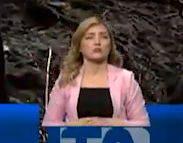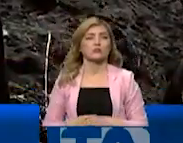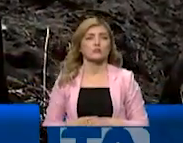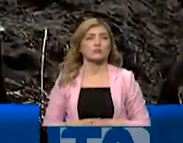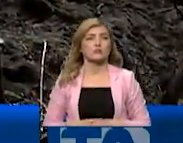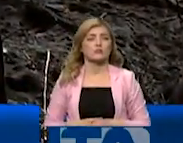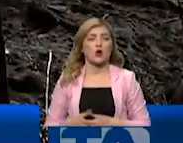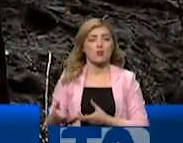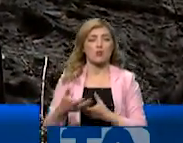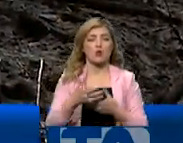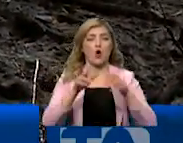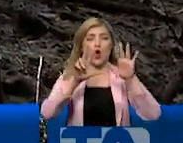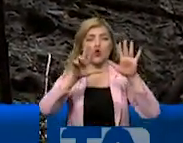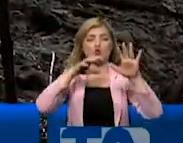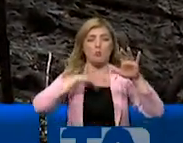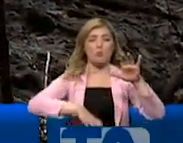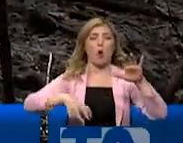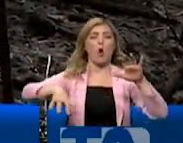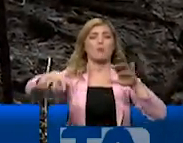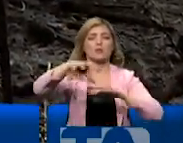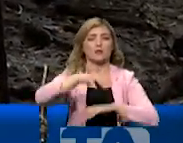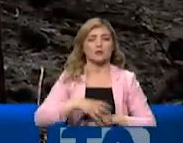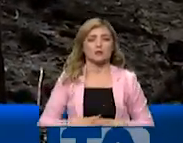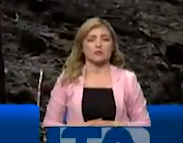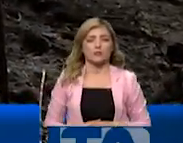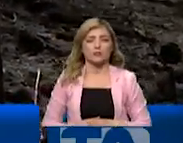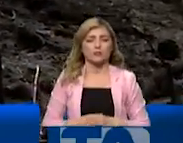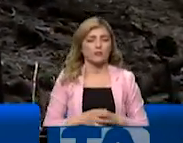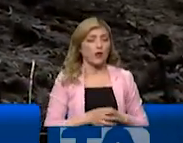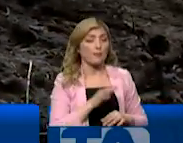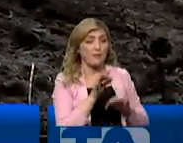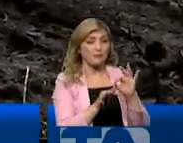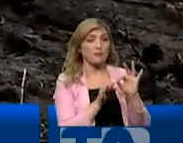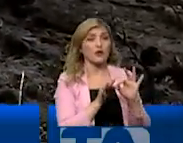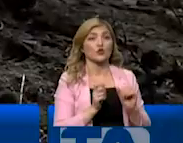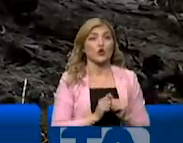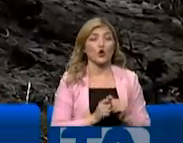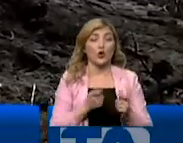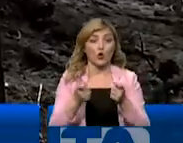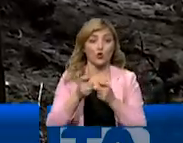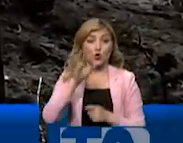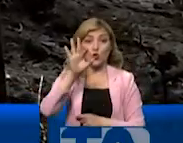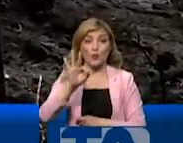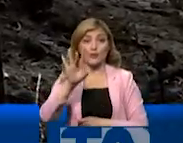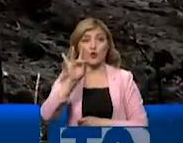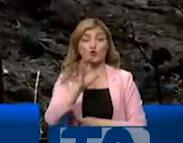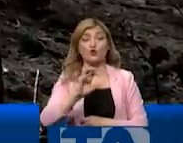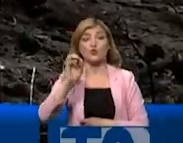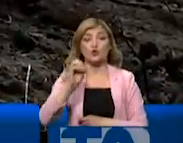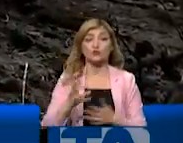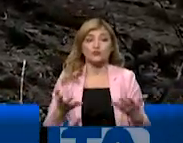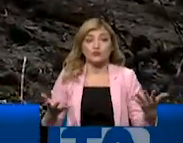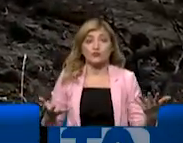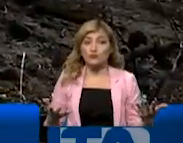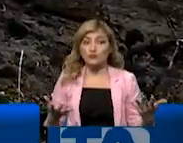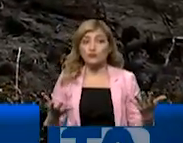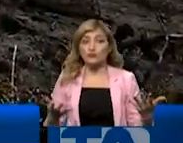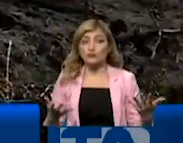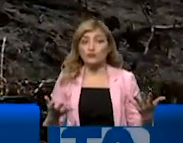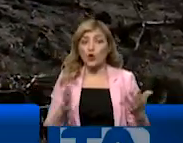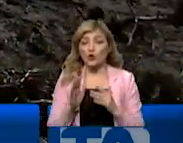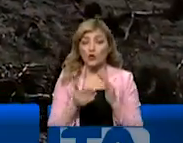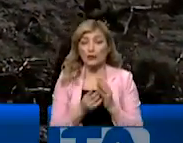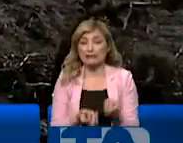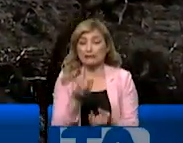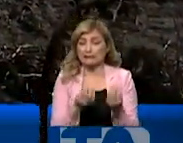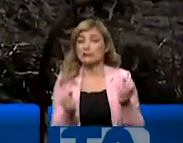bomberos de ocho provincias pese a que está controlado en un 98 por ciento no se puede hablar de que esto no se puede